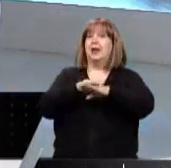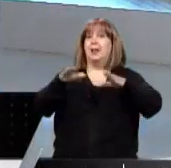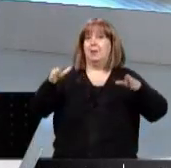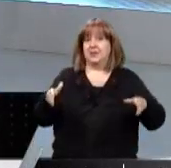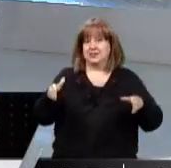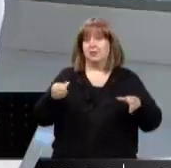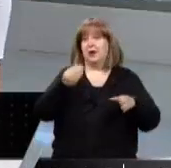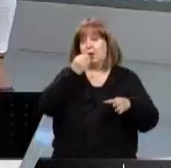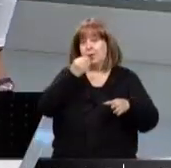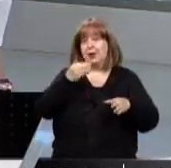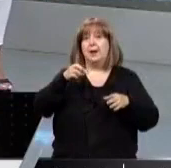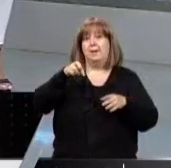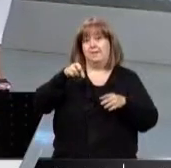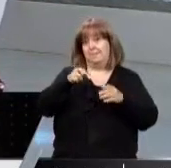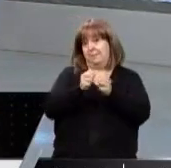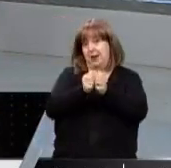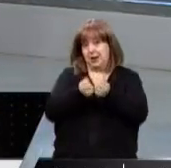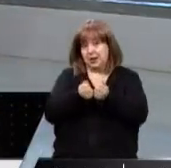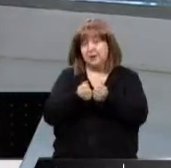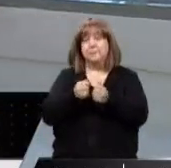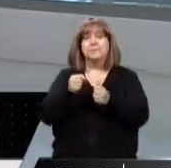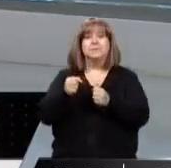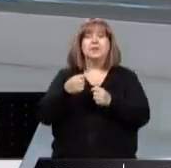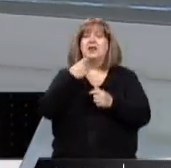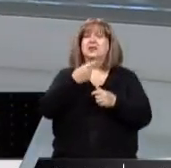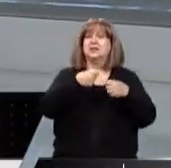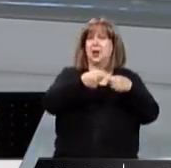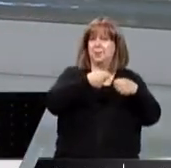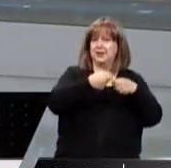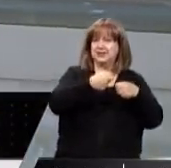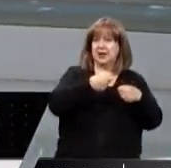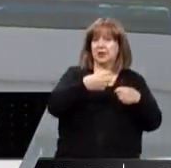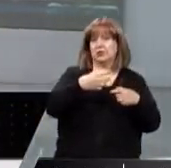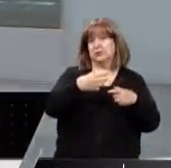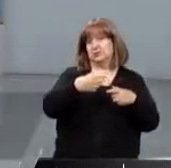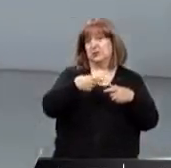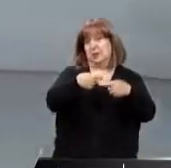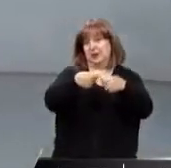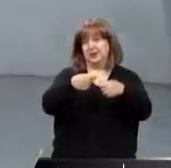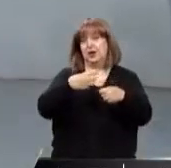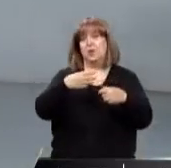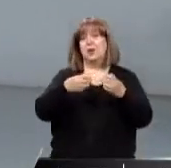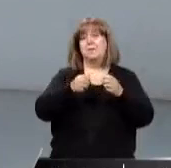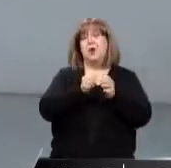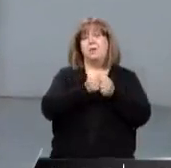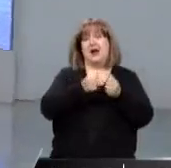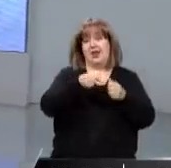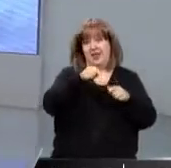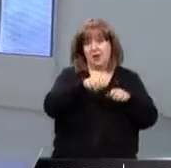nos aportaban desde también la Cámara de Empresarios Panaderos y que tiene que ver con esto, la asociación también de aquí de Mendoza, pero que